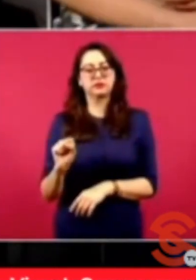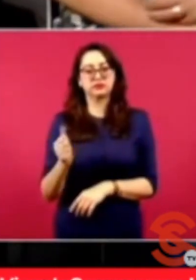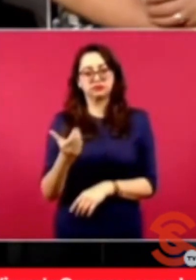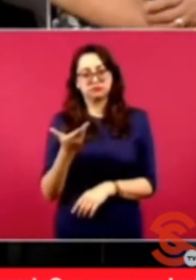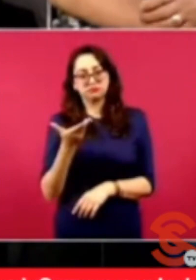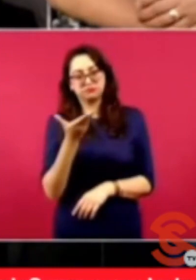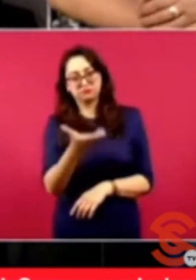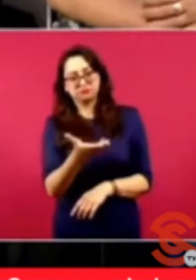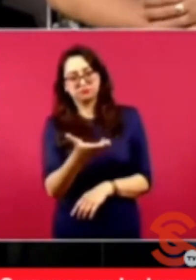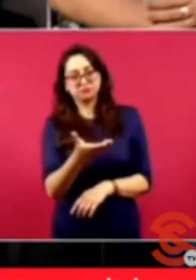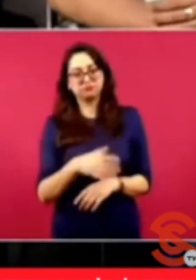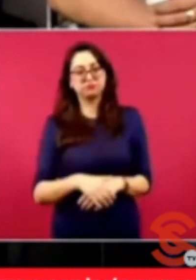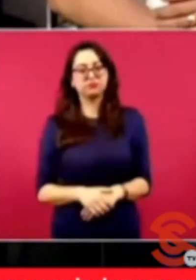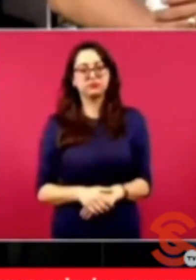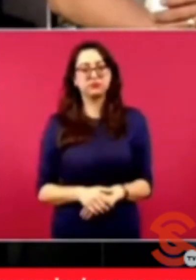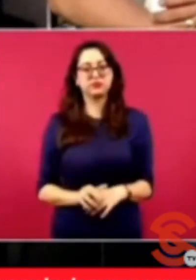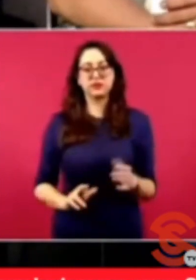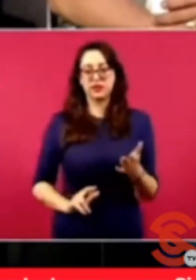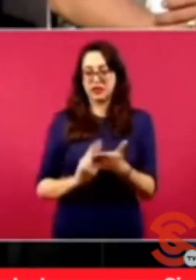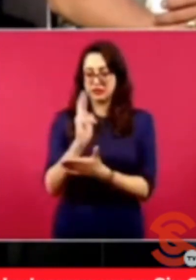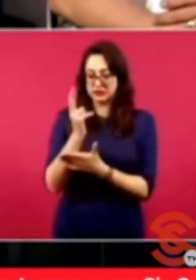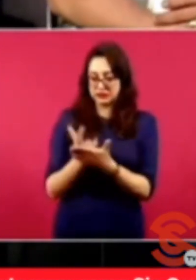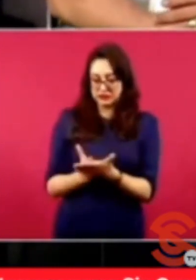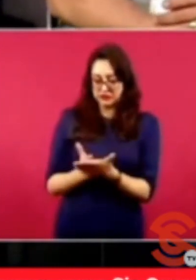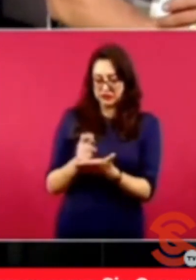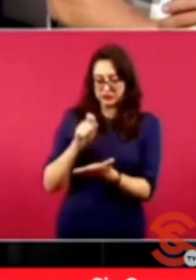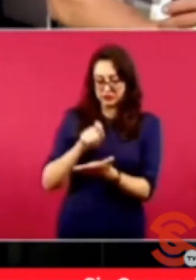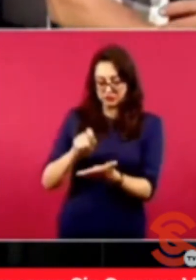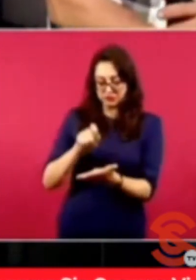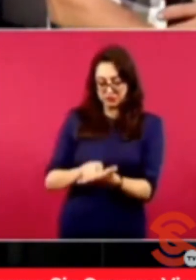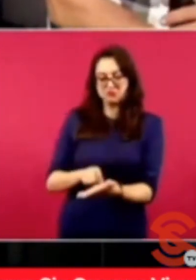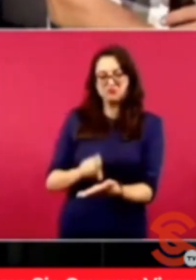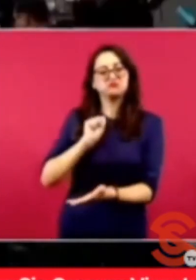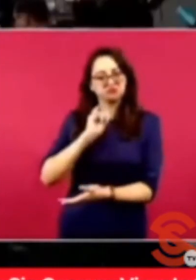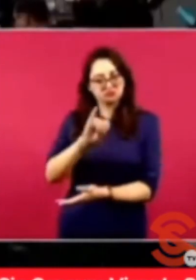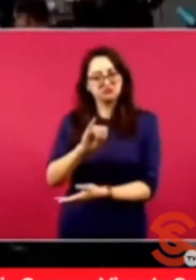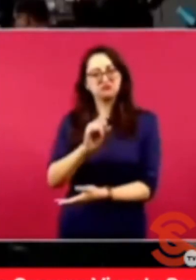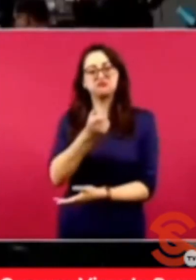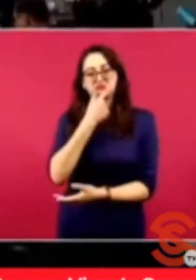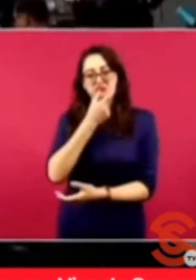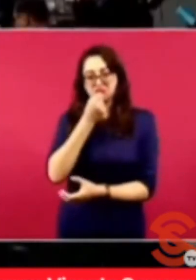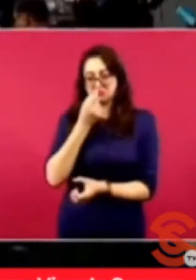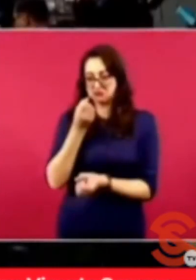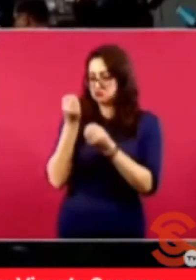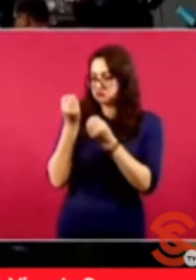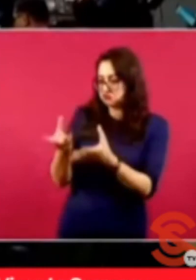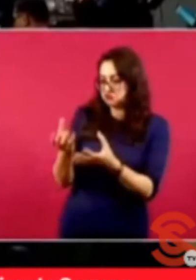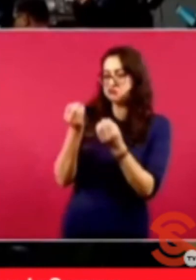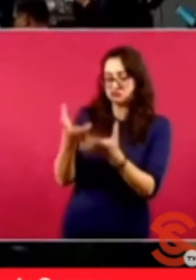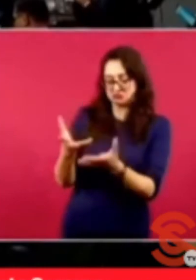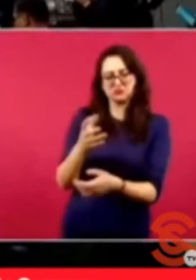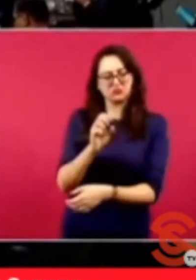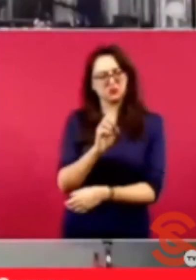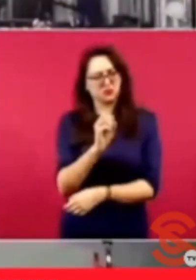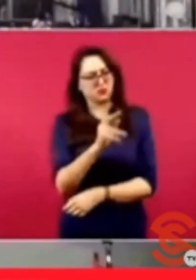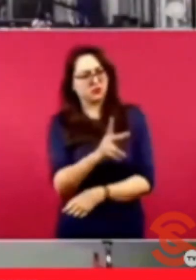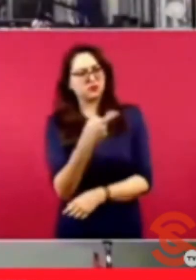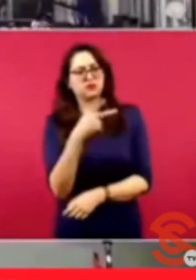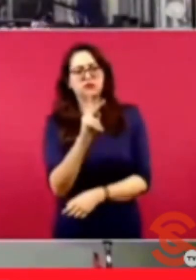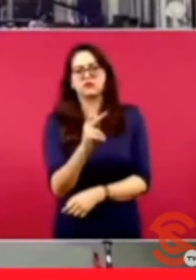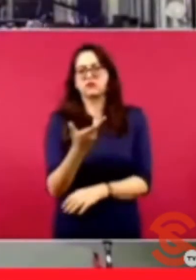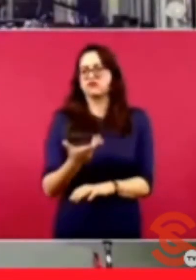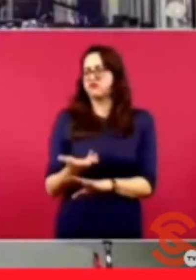puede abrir la toma don David de todos los compañeros que participan ahí en la conferencia de prensa mañana, porque creo que es la